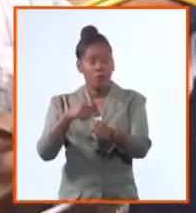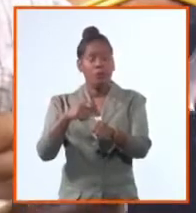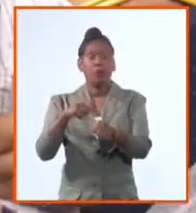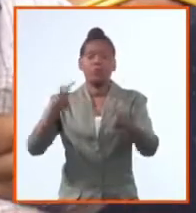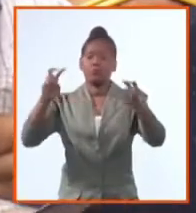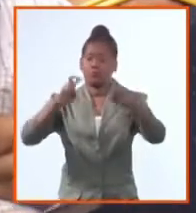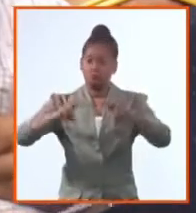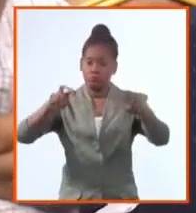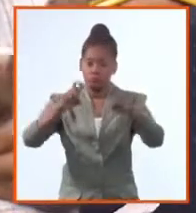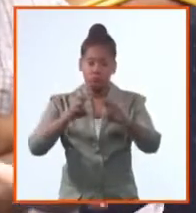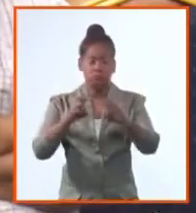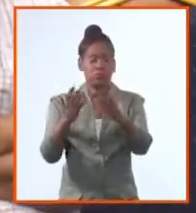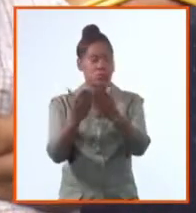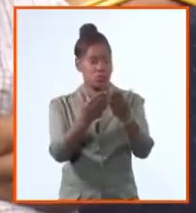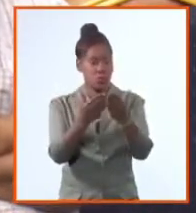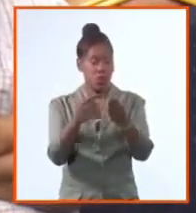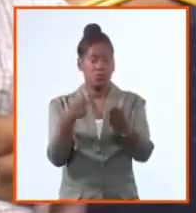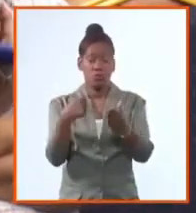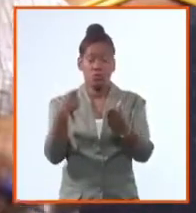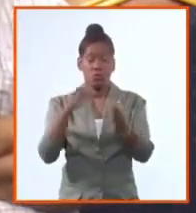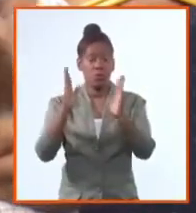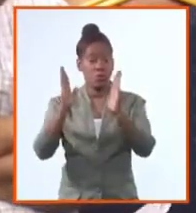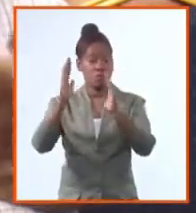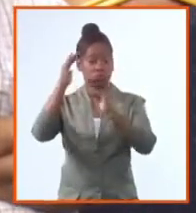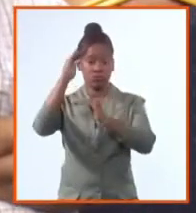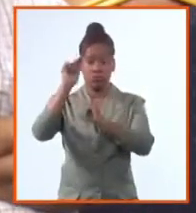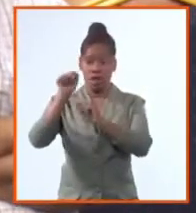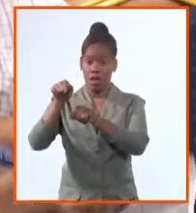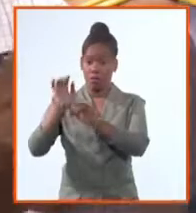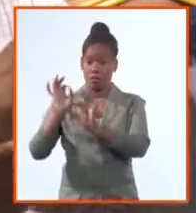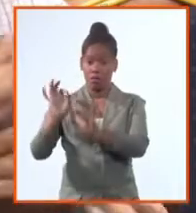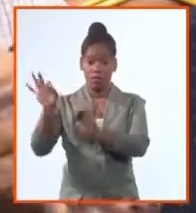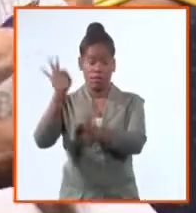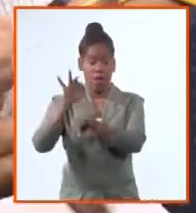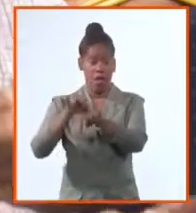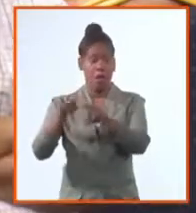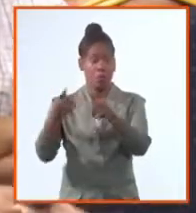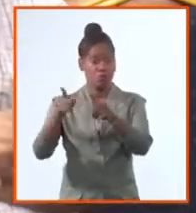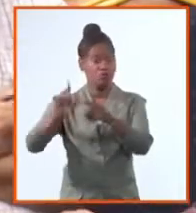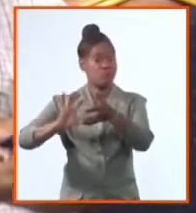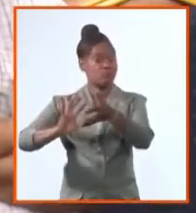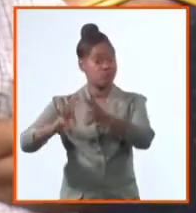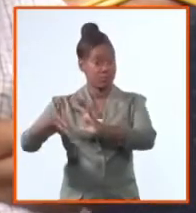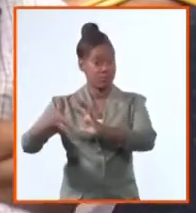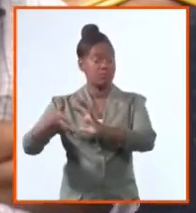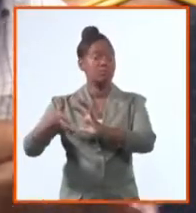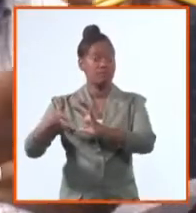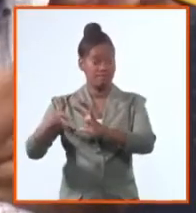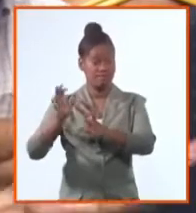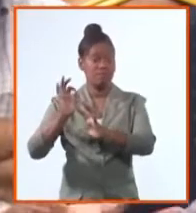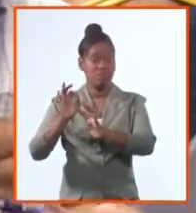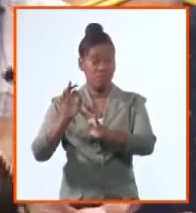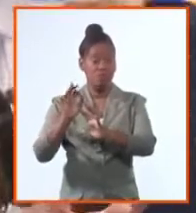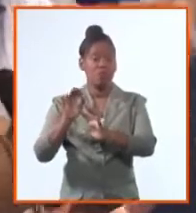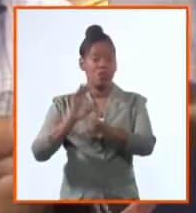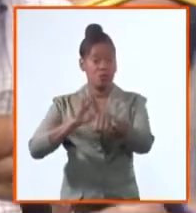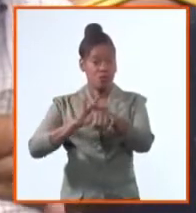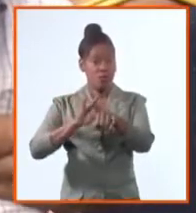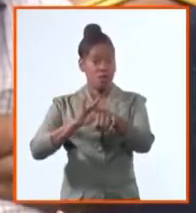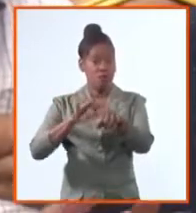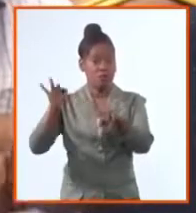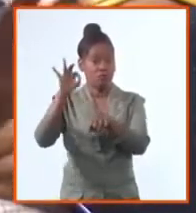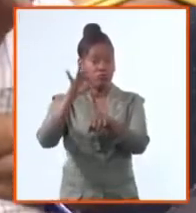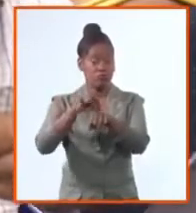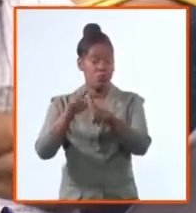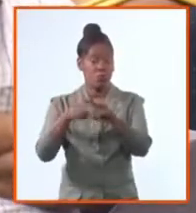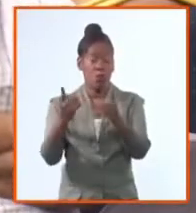pero requiere ponerle más intensidad, porque es uno de los problemas del mundo de hoy. No hay